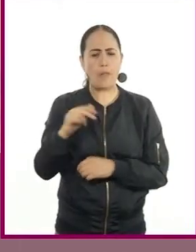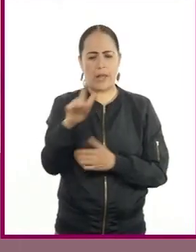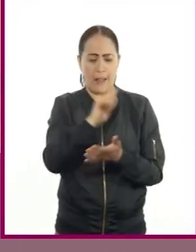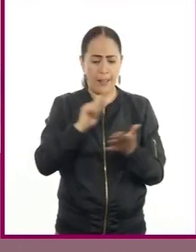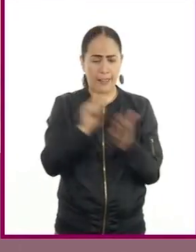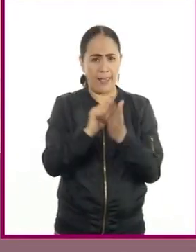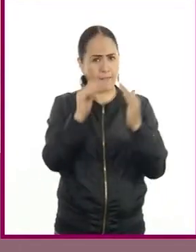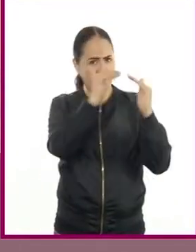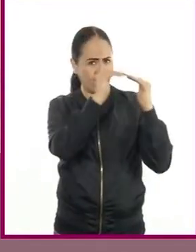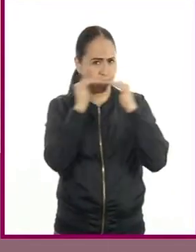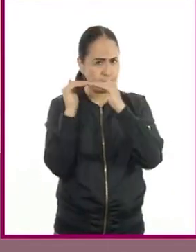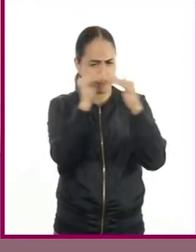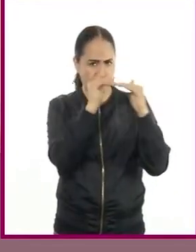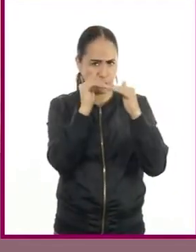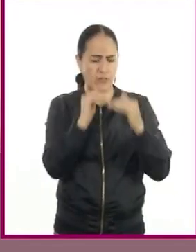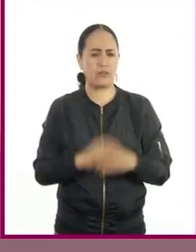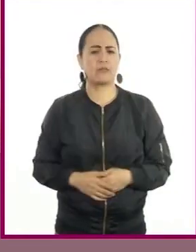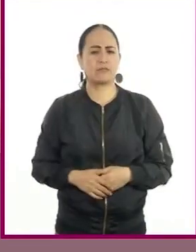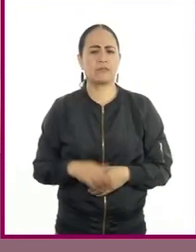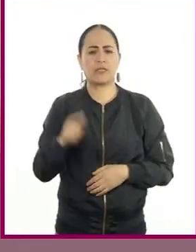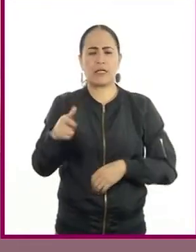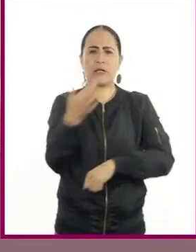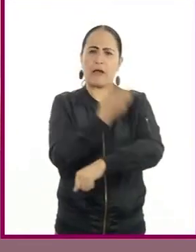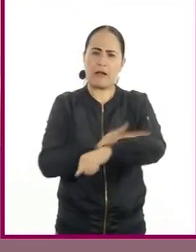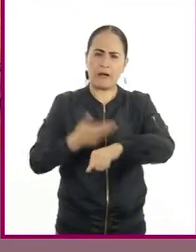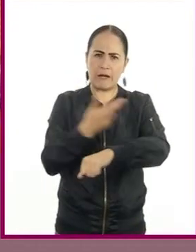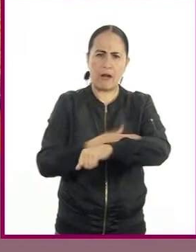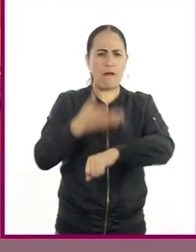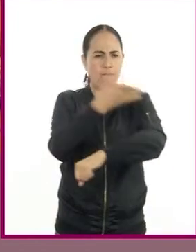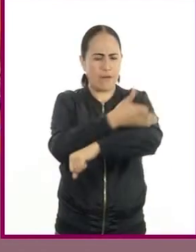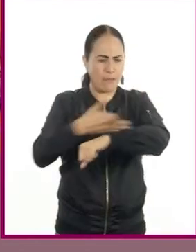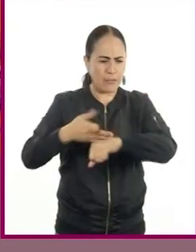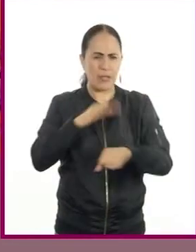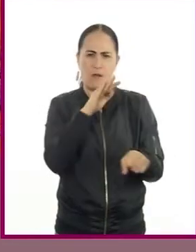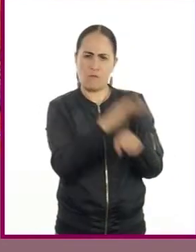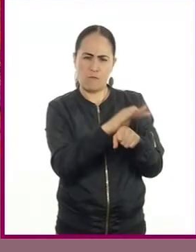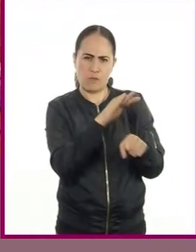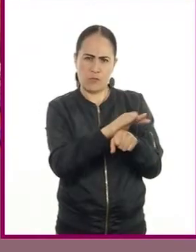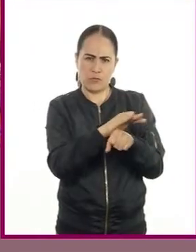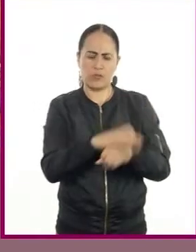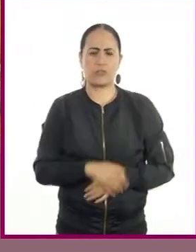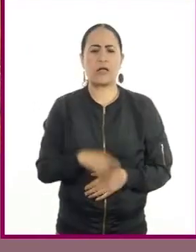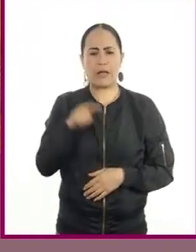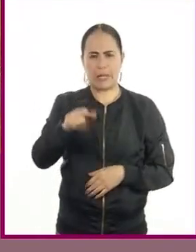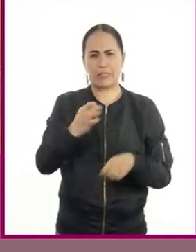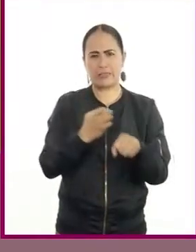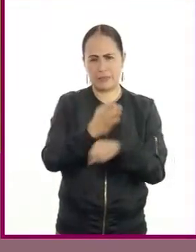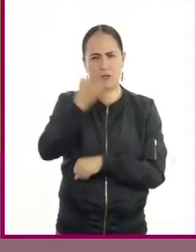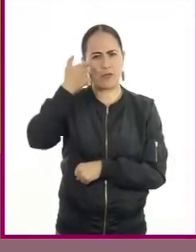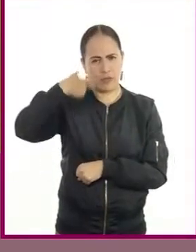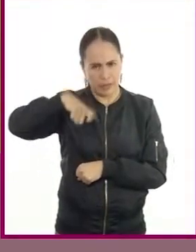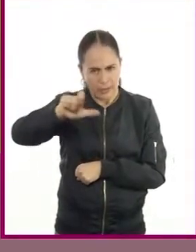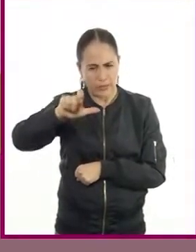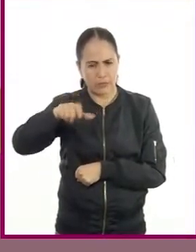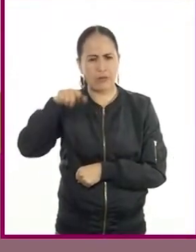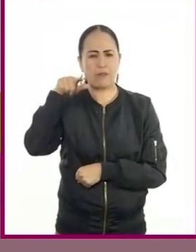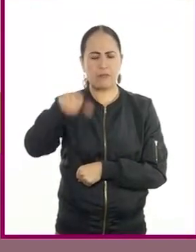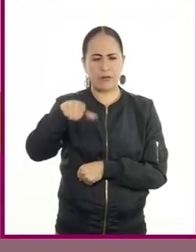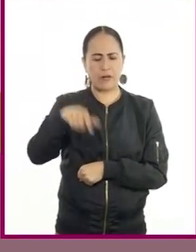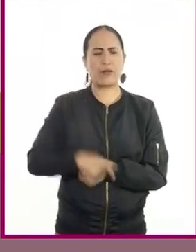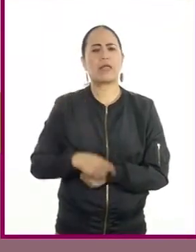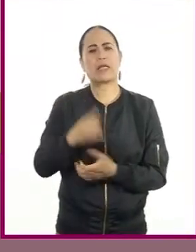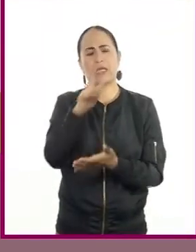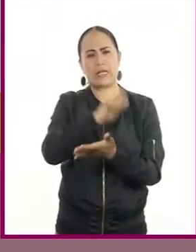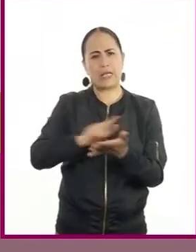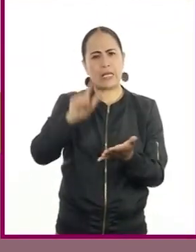ley. Esta protegerá la organización y el desarrollo de la familia. Por tanto, en el estado de Querétaro, se promulgó y entró en vigor la Ley